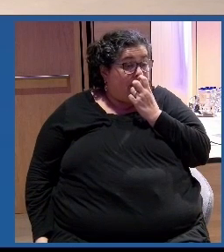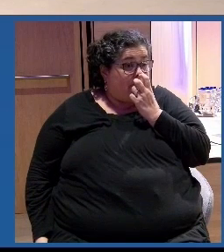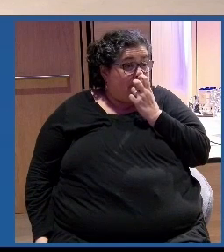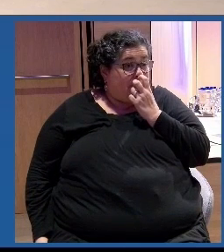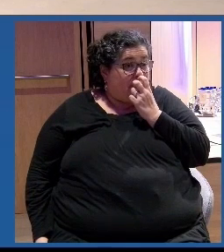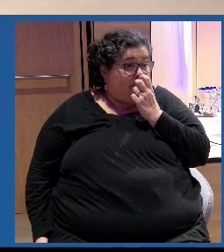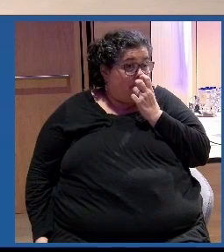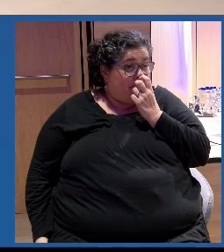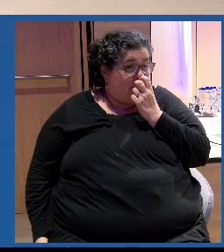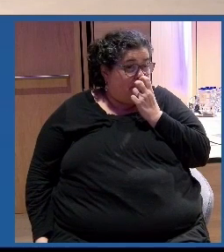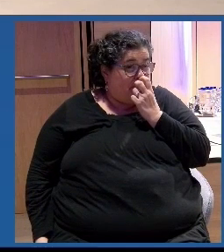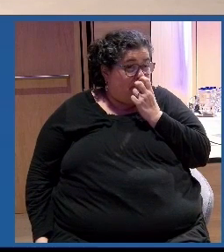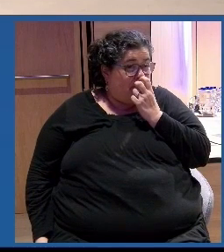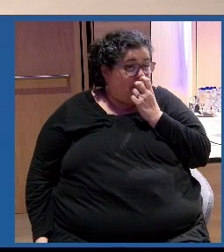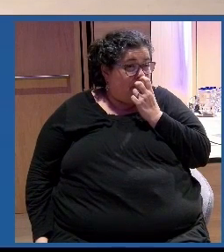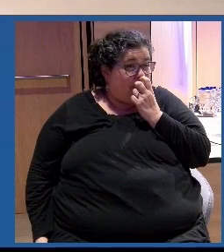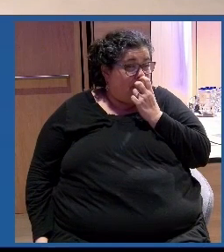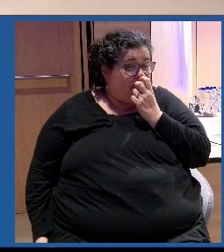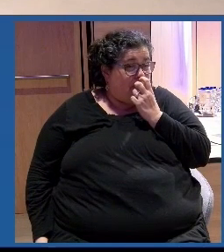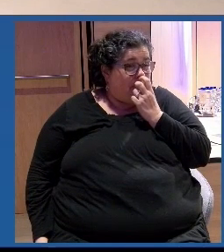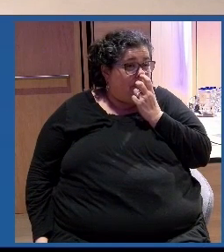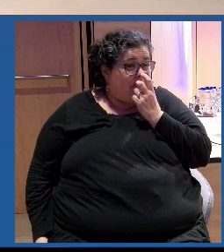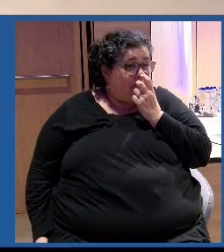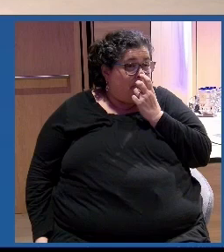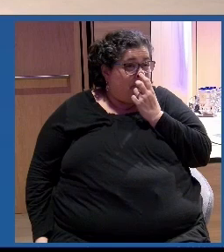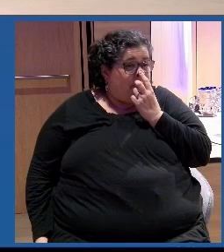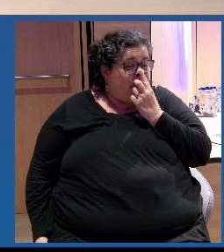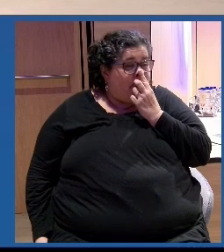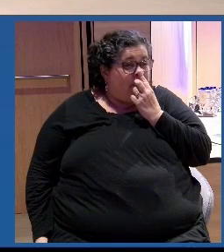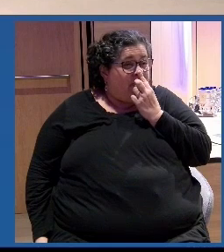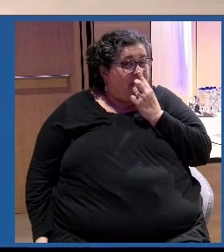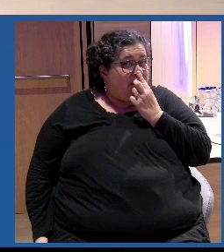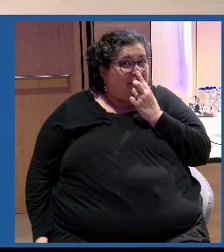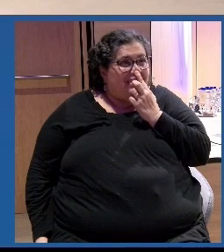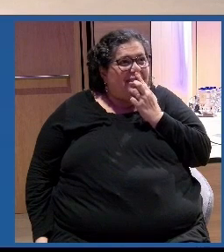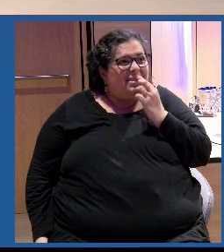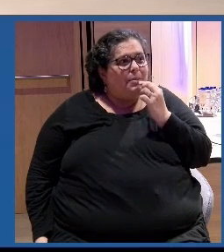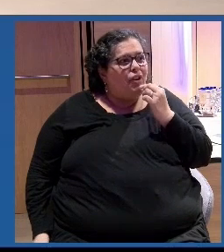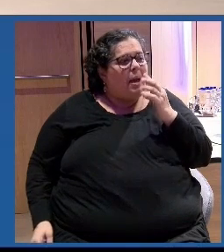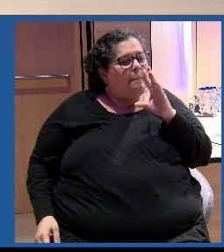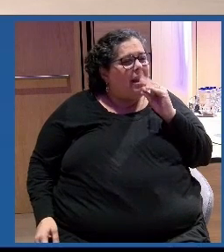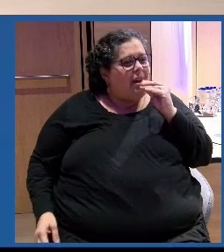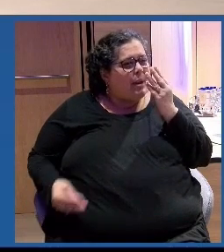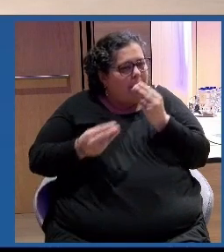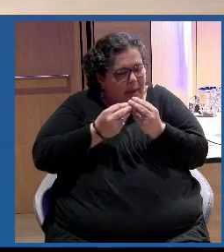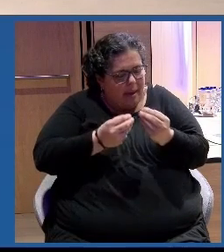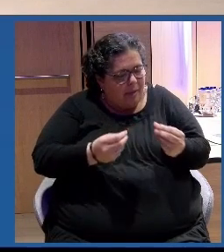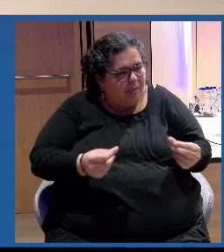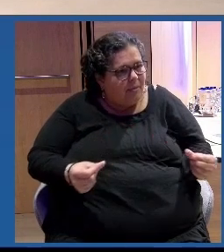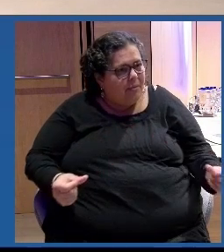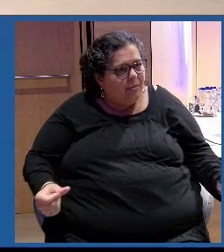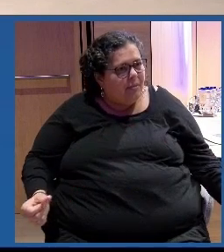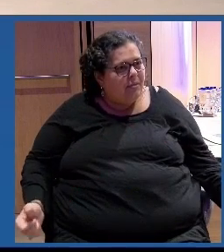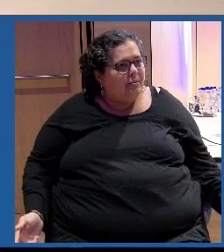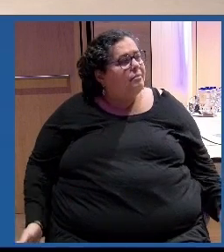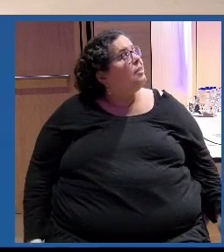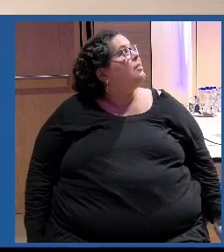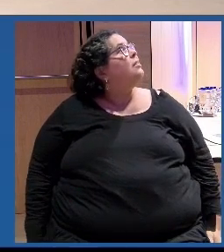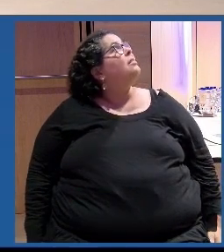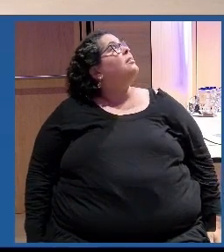una relación cercana al 5%, pero el número de visitas es sustantivo, al punto que ya en el